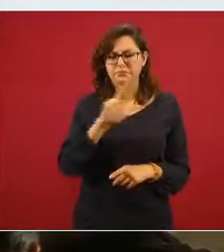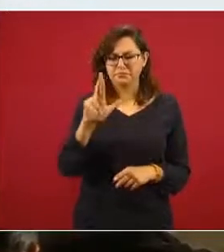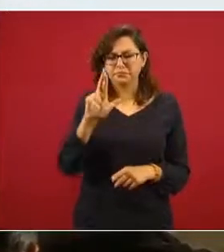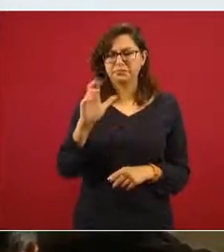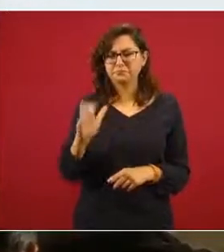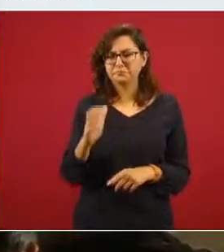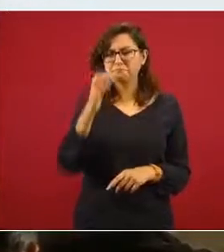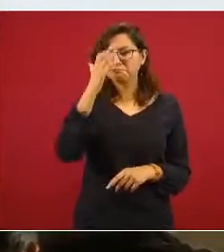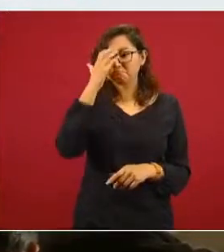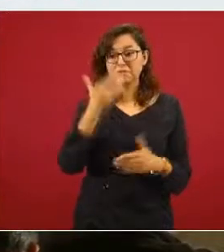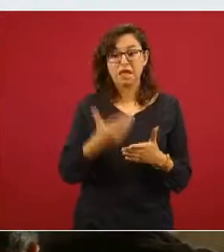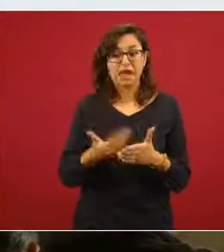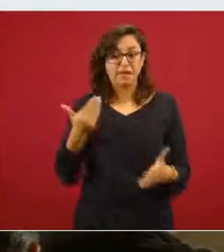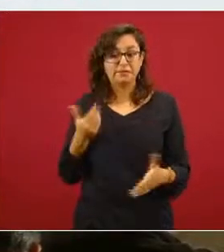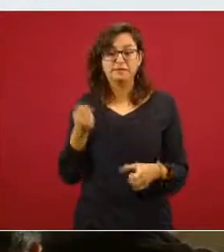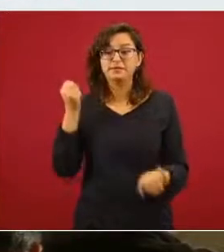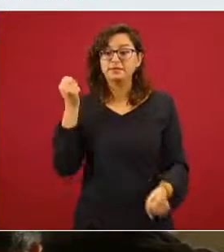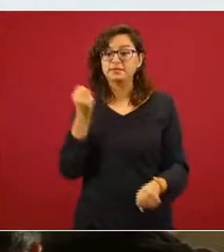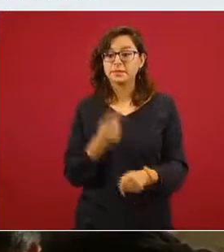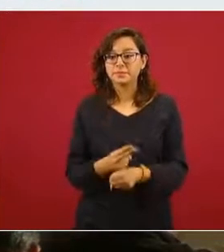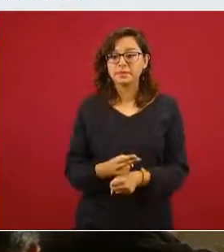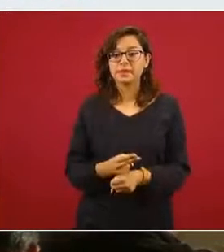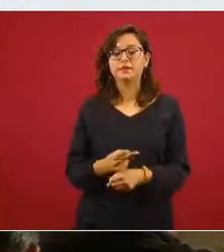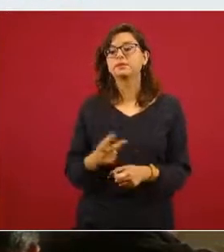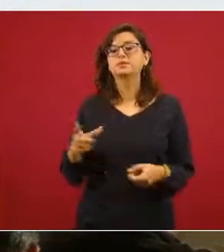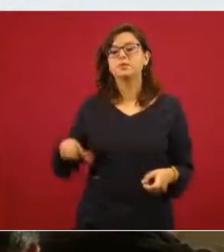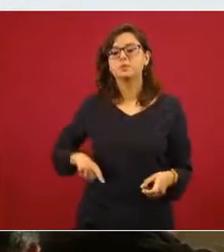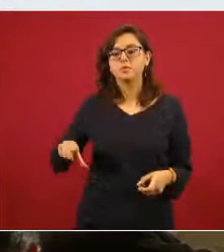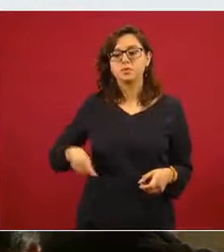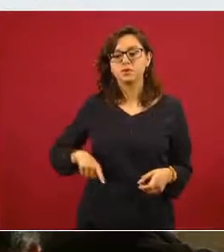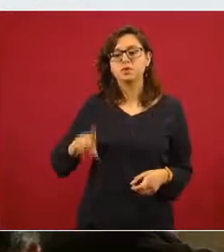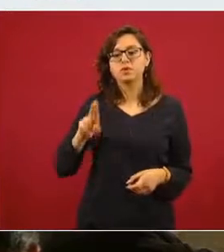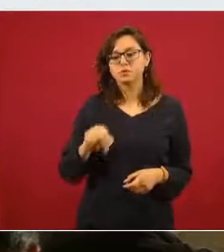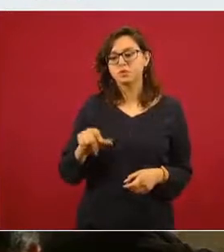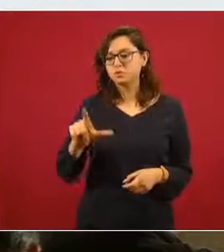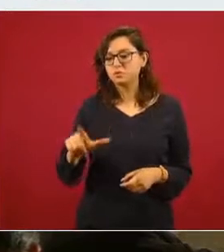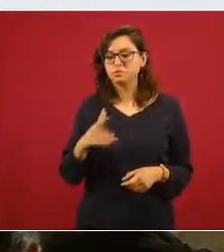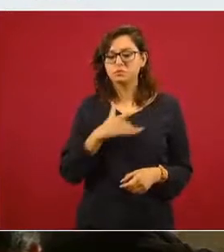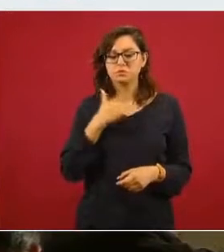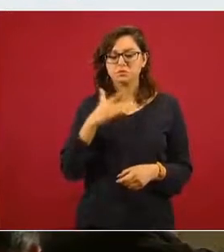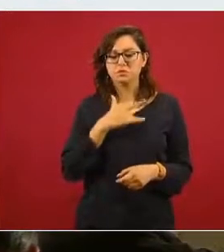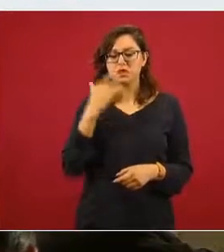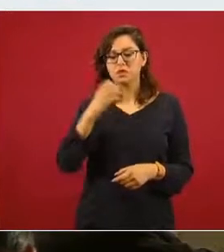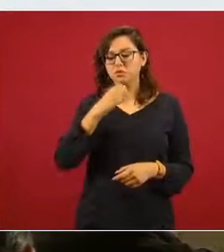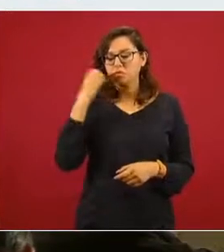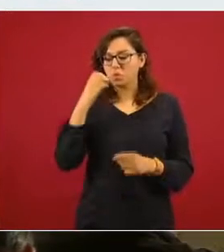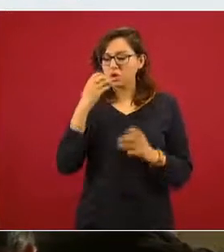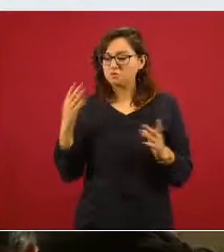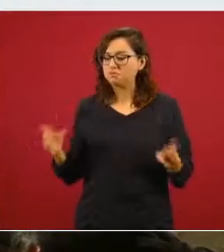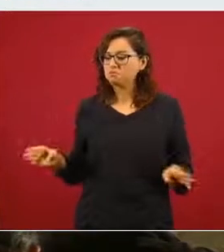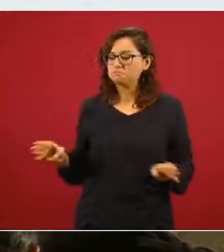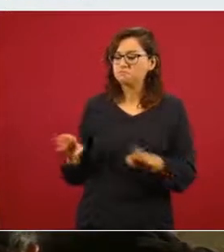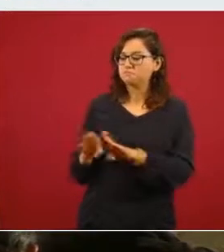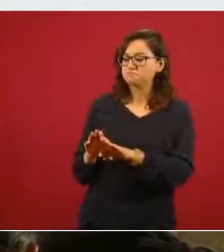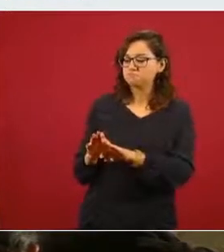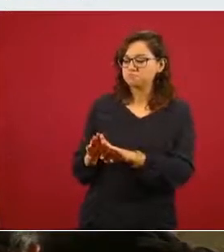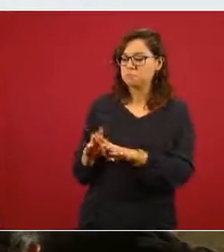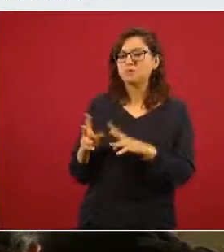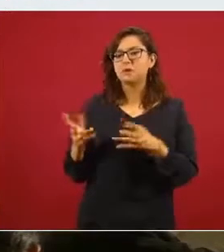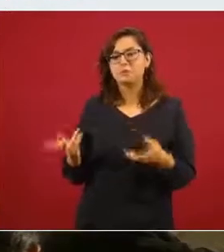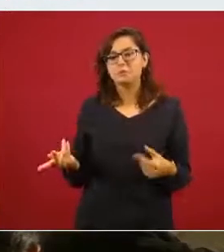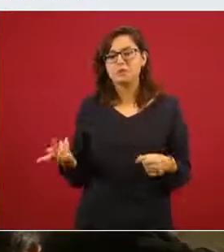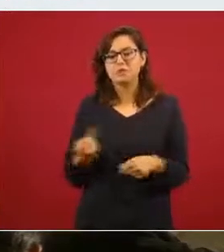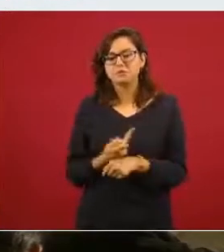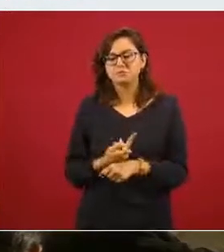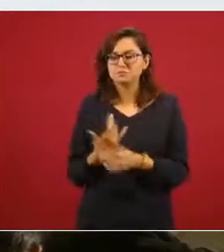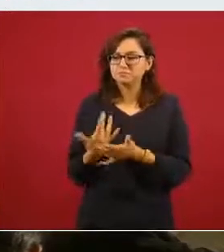que acciones anticipadas de cierre del gobierno de Nuevo León, incluyendo el sistema educativo en Nuevo León, hicieron que se